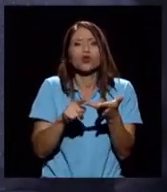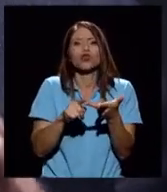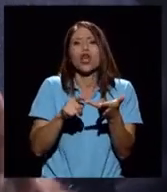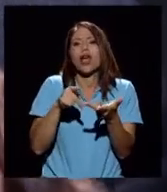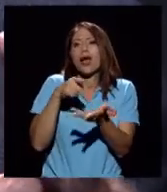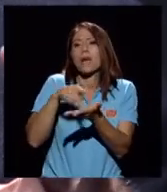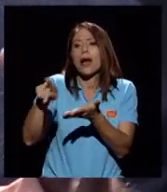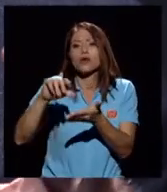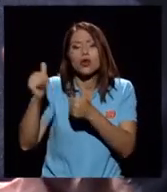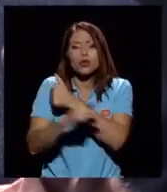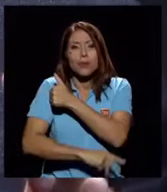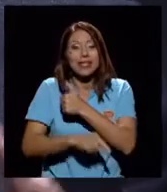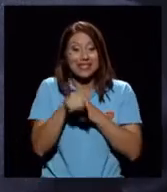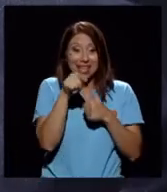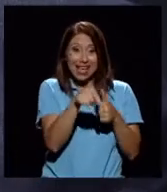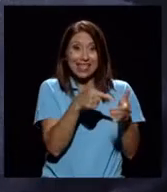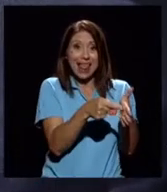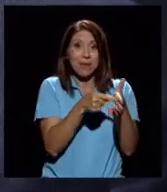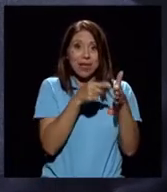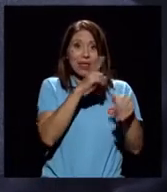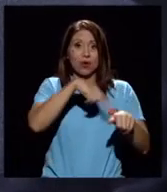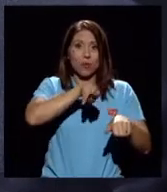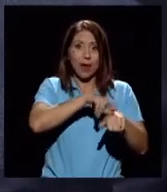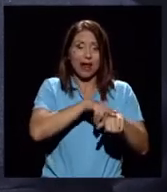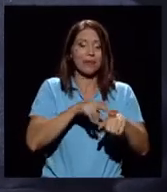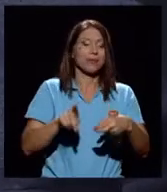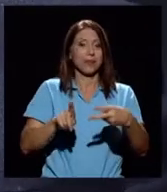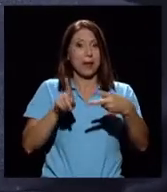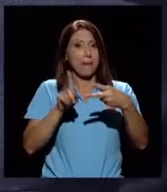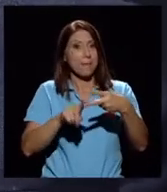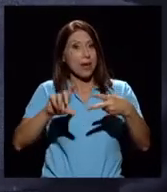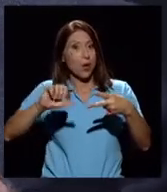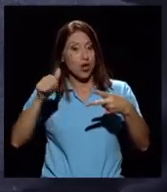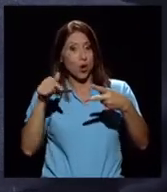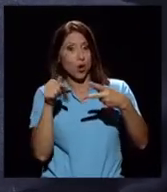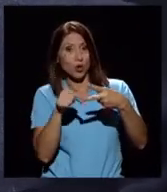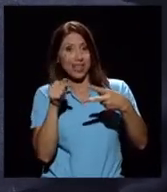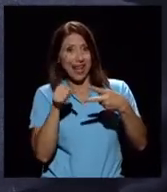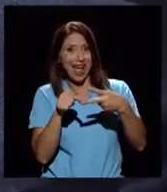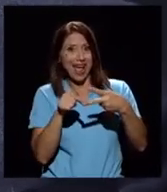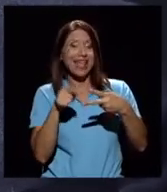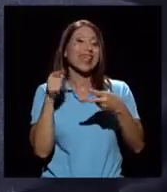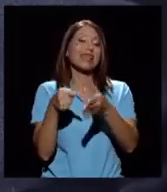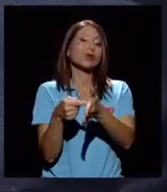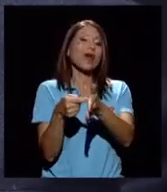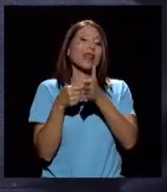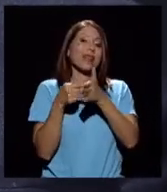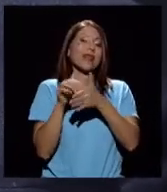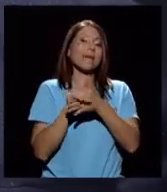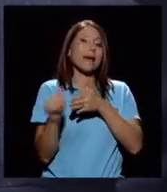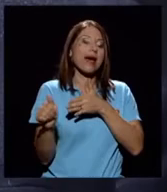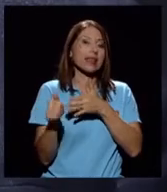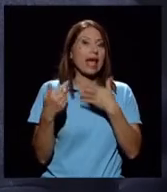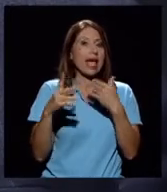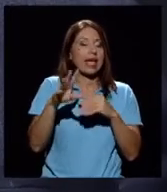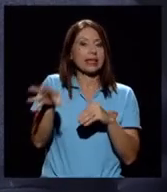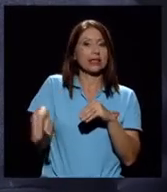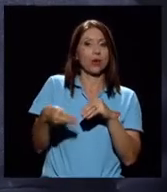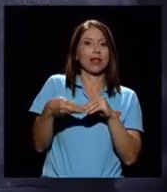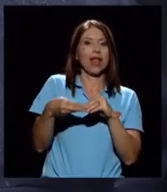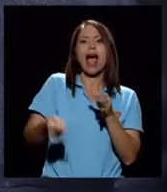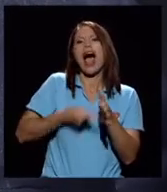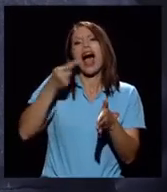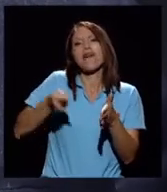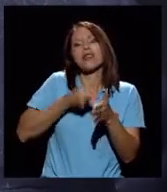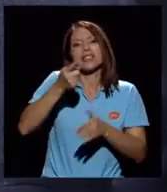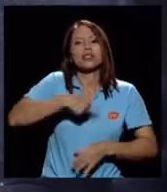es la demanda normal pero hay otra que es una demanda extraordinaria a veces cuando andamos de